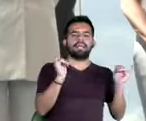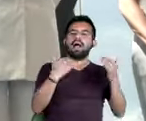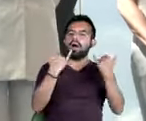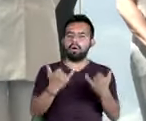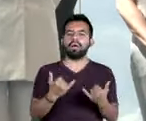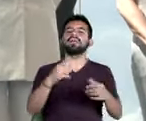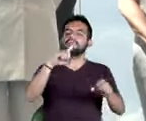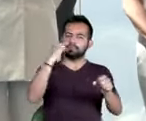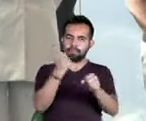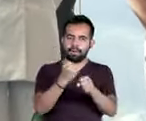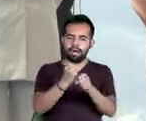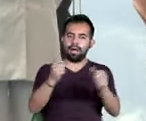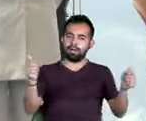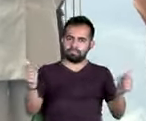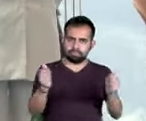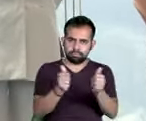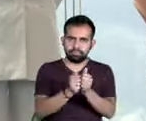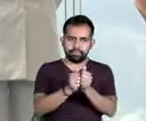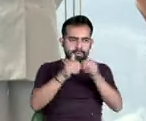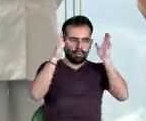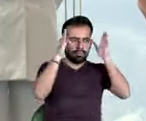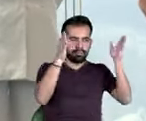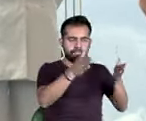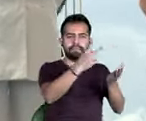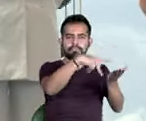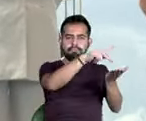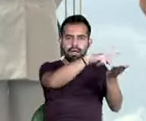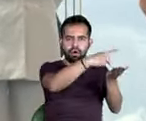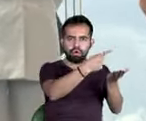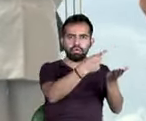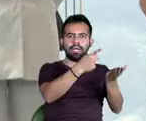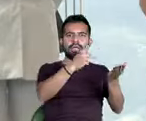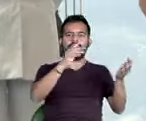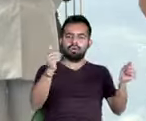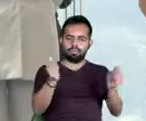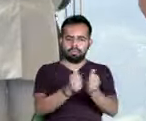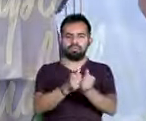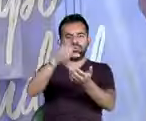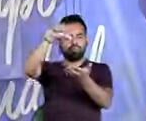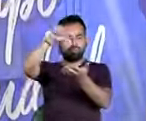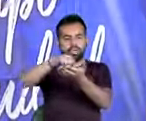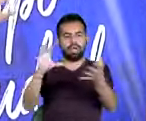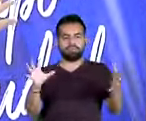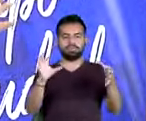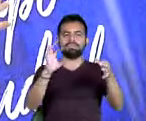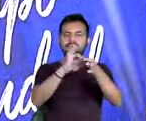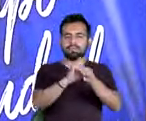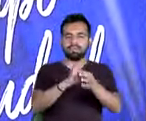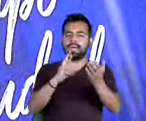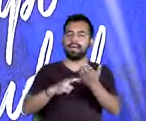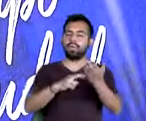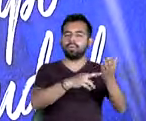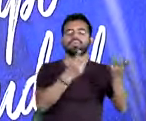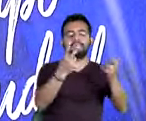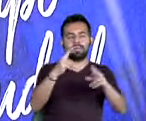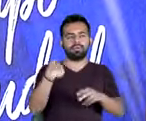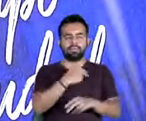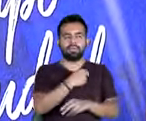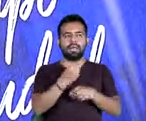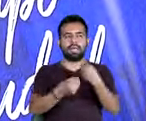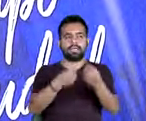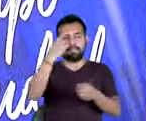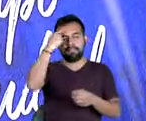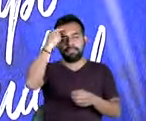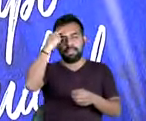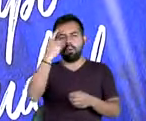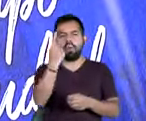fundamental para mercados y para parroquias rurales. Diego Martínez ya está en análisis de eso. De los recursos que nos quedan, estamos pensando en generar un